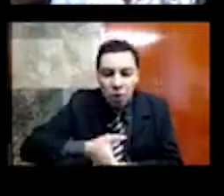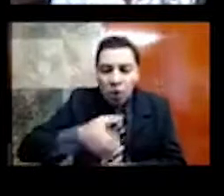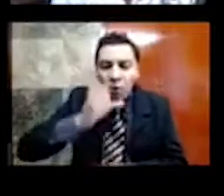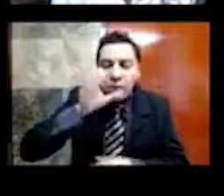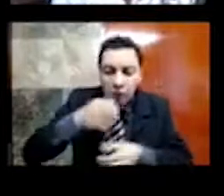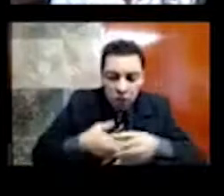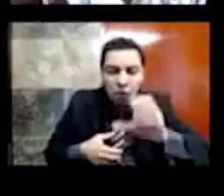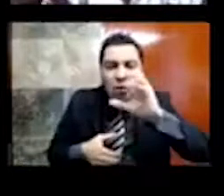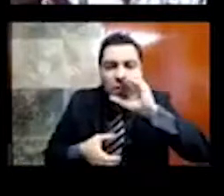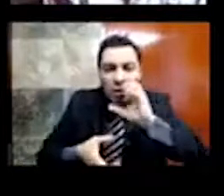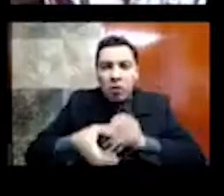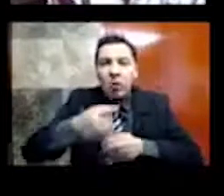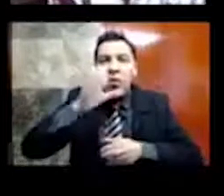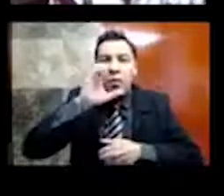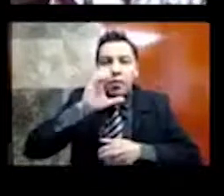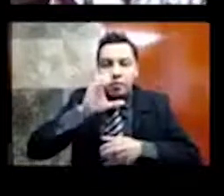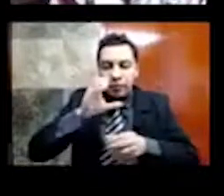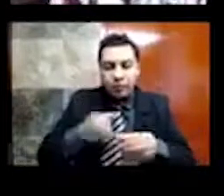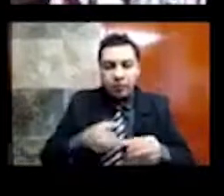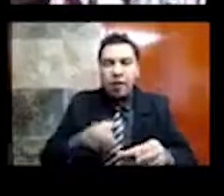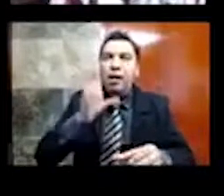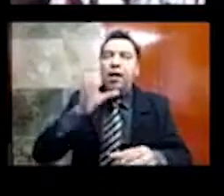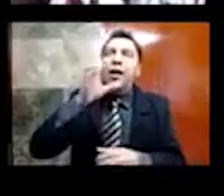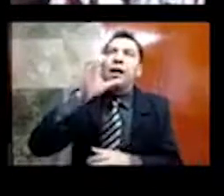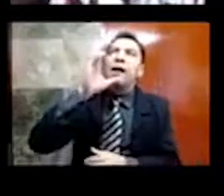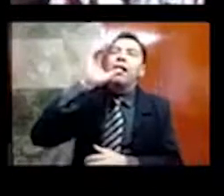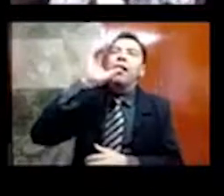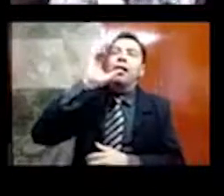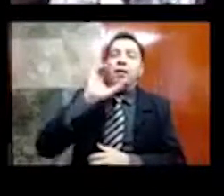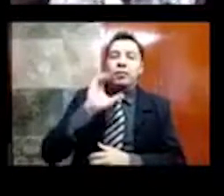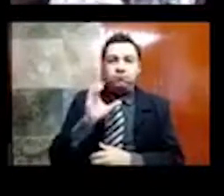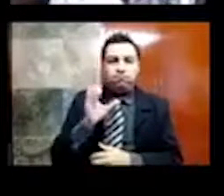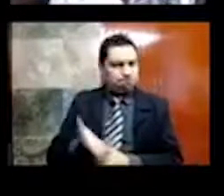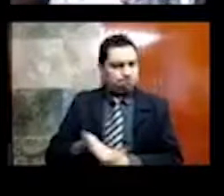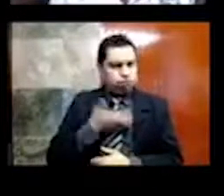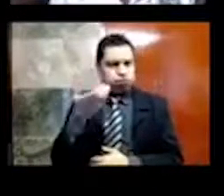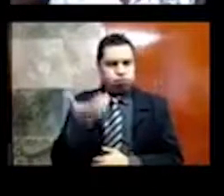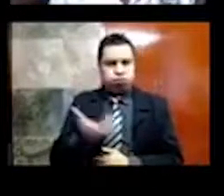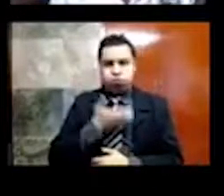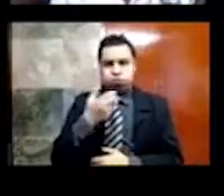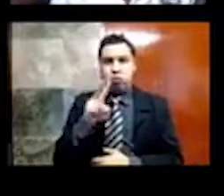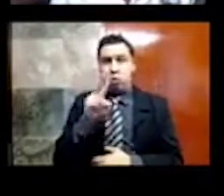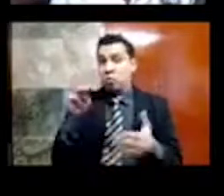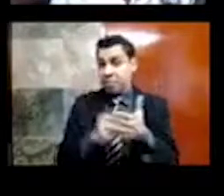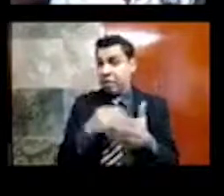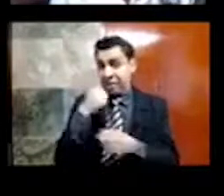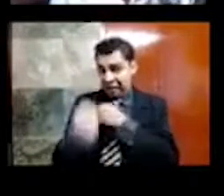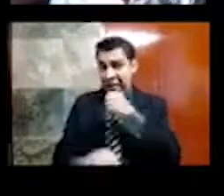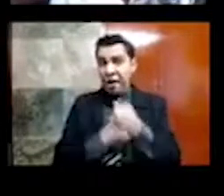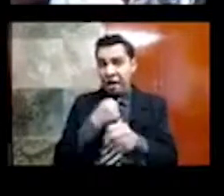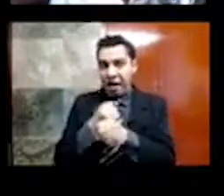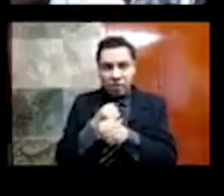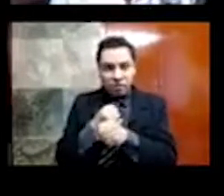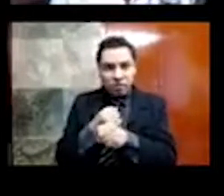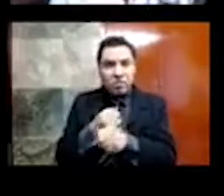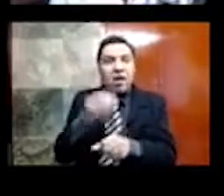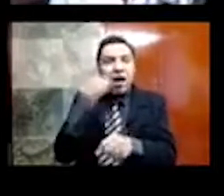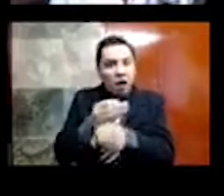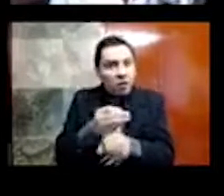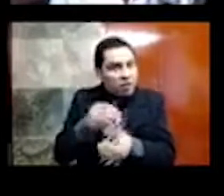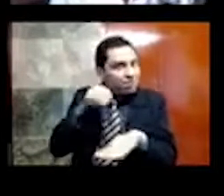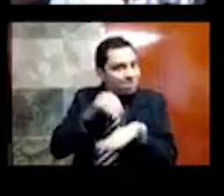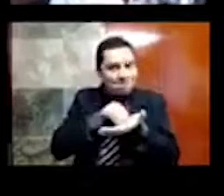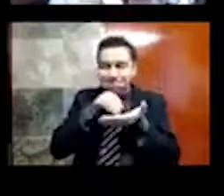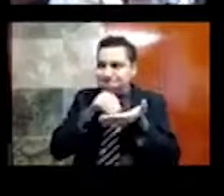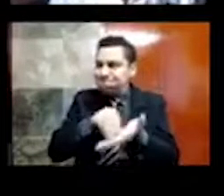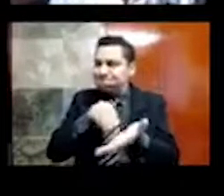ha perseverado pues por más de 2000 años y Cholula hoy los habitantes de Cholula que están ligadísimos a su